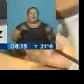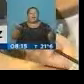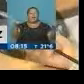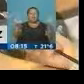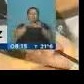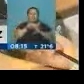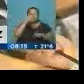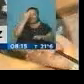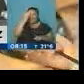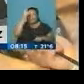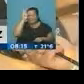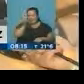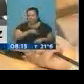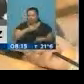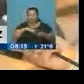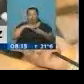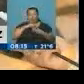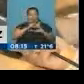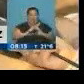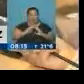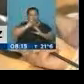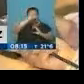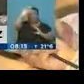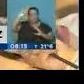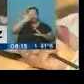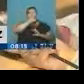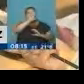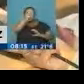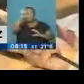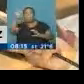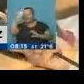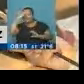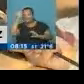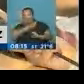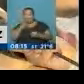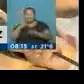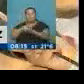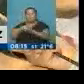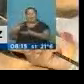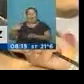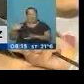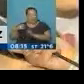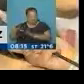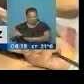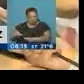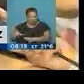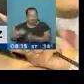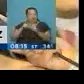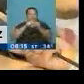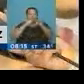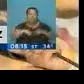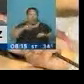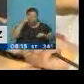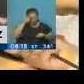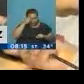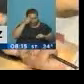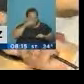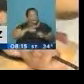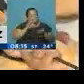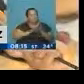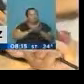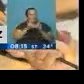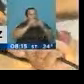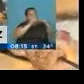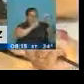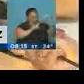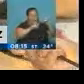el 15% de los fondos coparticipables para financiar la seguridad social. Y su cláusula octava, eso tenía que ver con la